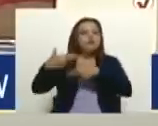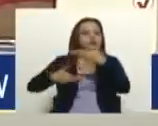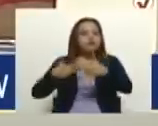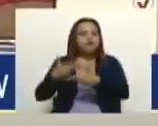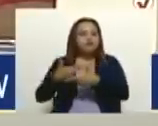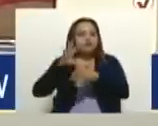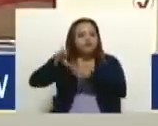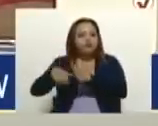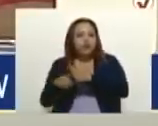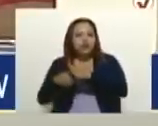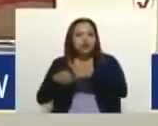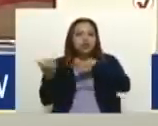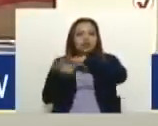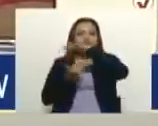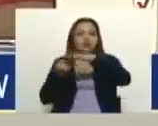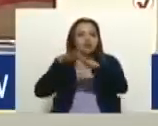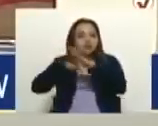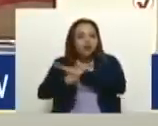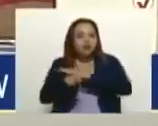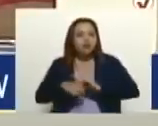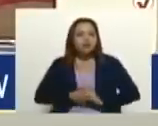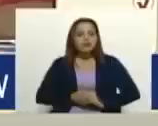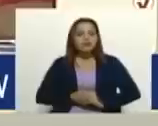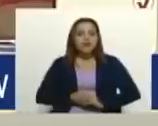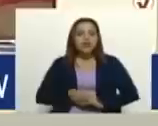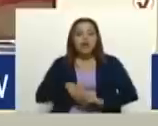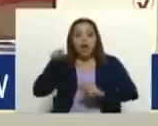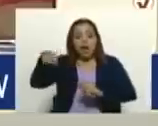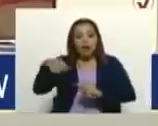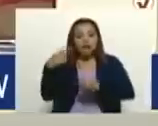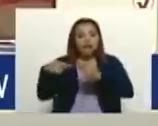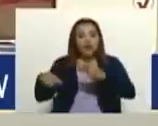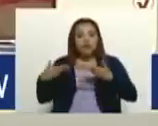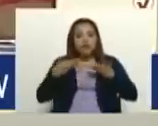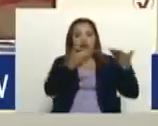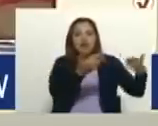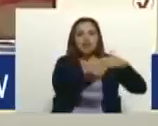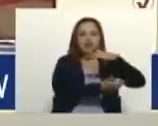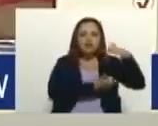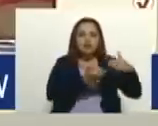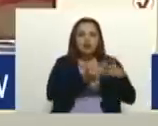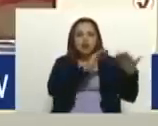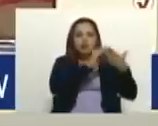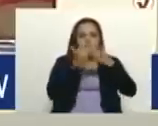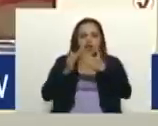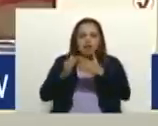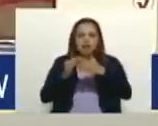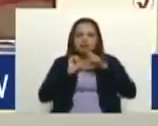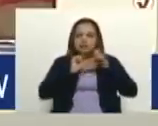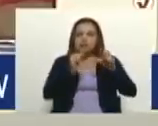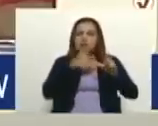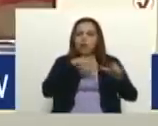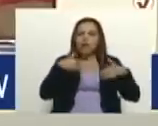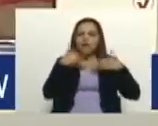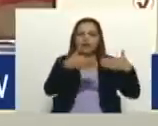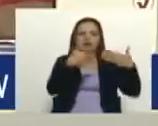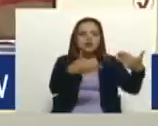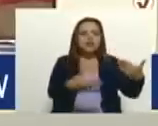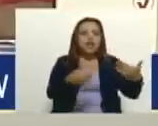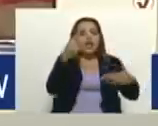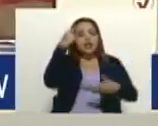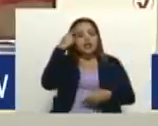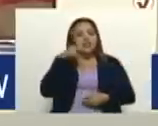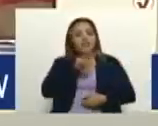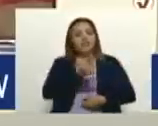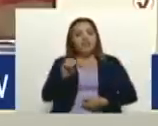sido entregados a organismos, a las comunidades, etcétera, etcétera. Y seguimos nosotros avanzando. El día 20 de